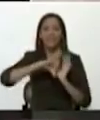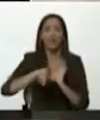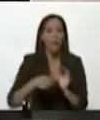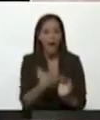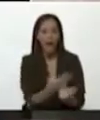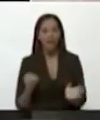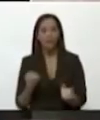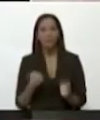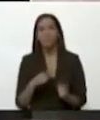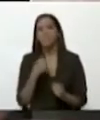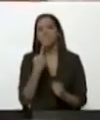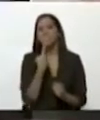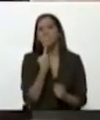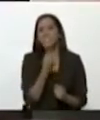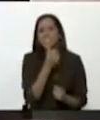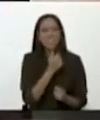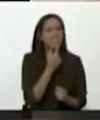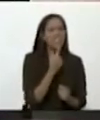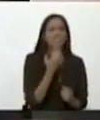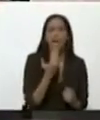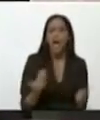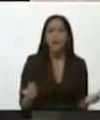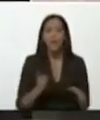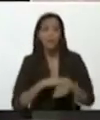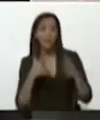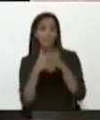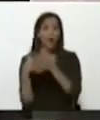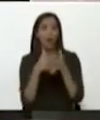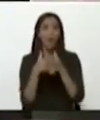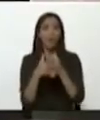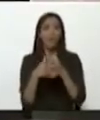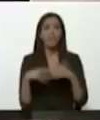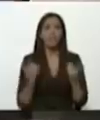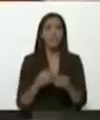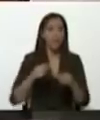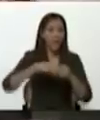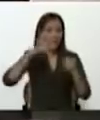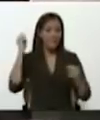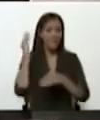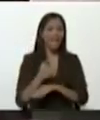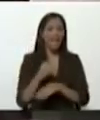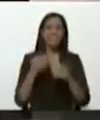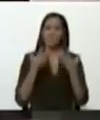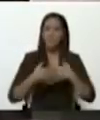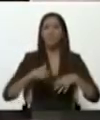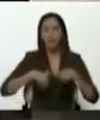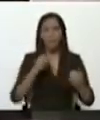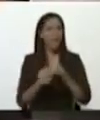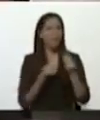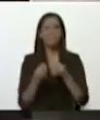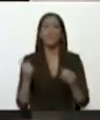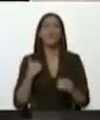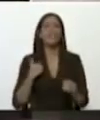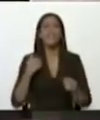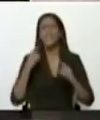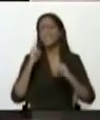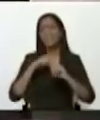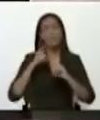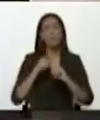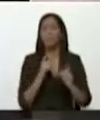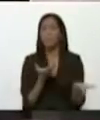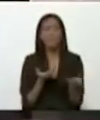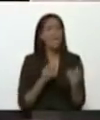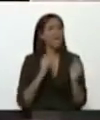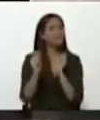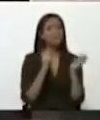¿Y quién dice absolutamente algo? ¿Y por qué Estados Unidos entonces después le quita las sanciones a esas dos empresas para que puedan hacer cualquier tipo de operación sin ningún tipo